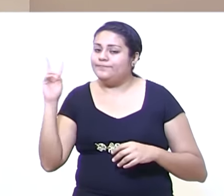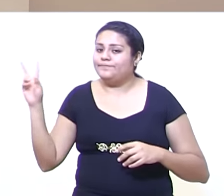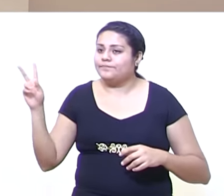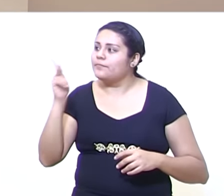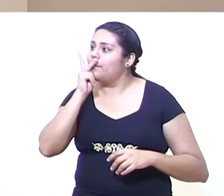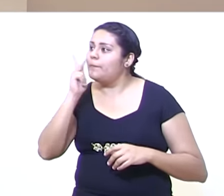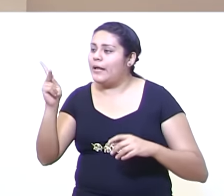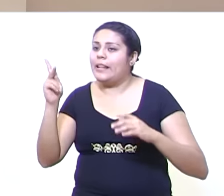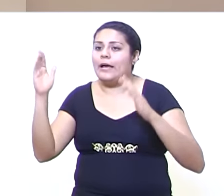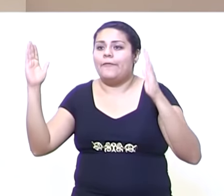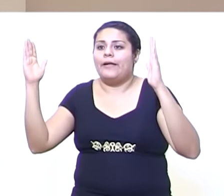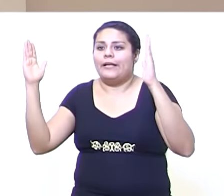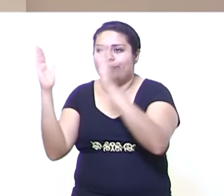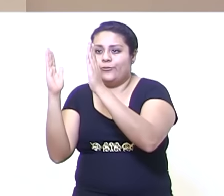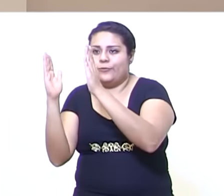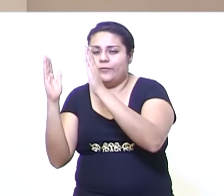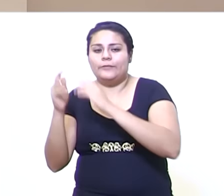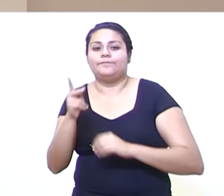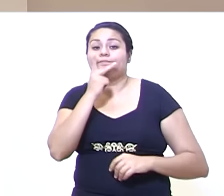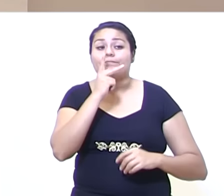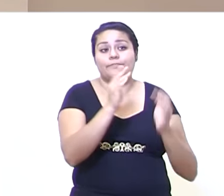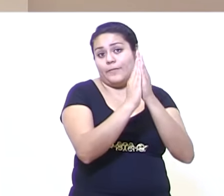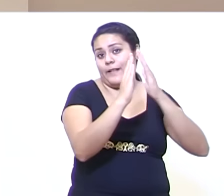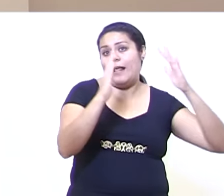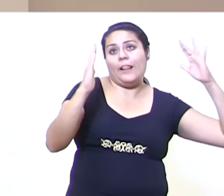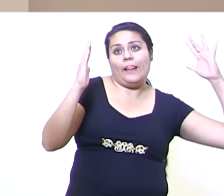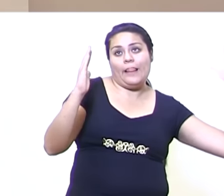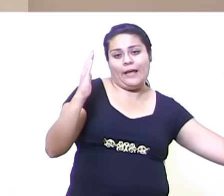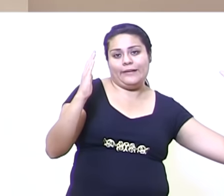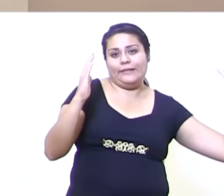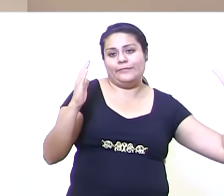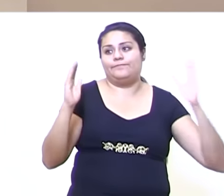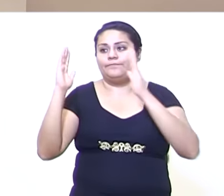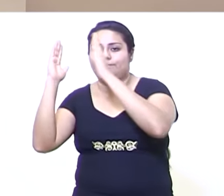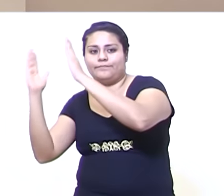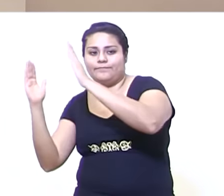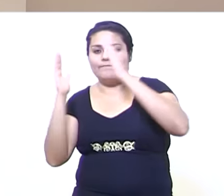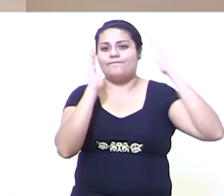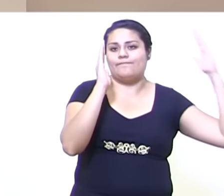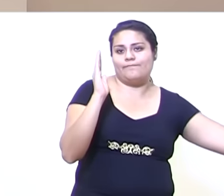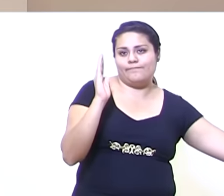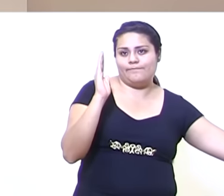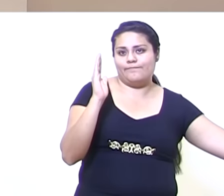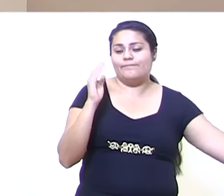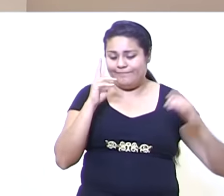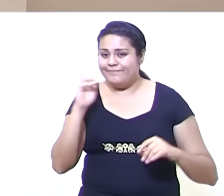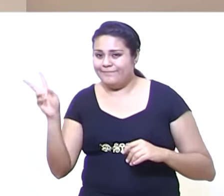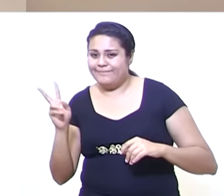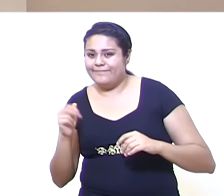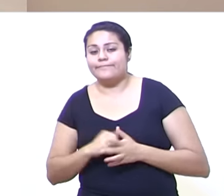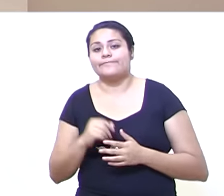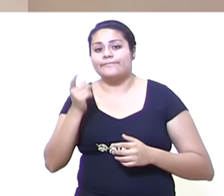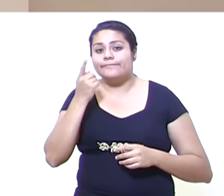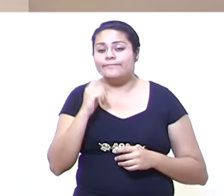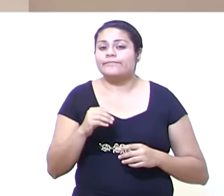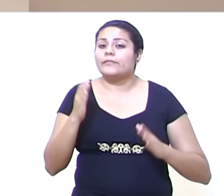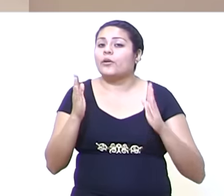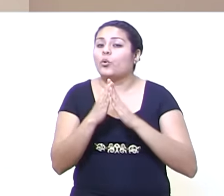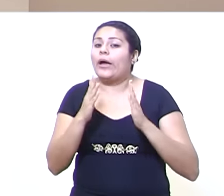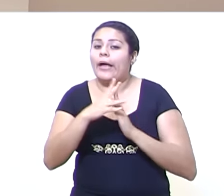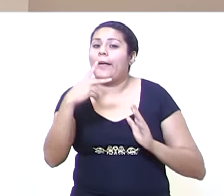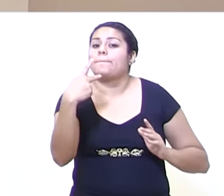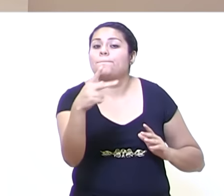palabras cortas y de este lado están las palabras largas. En casa,